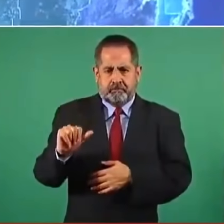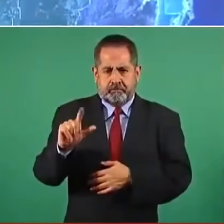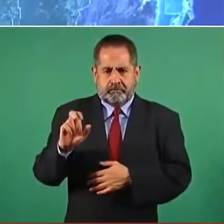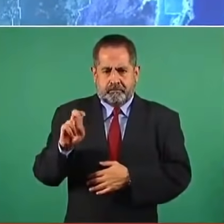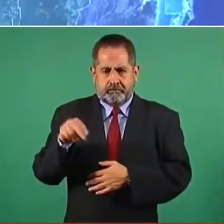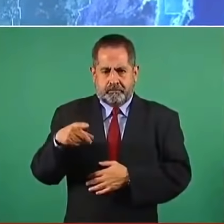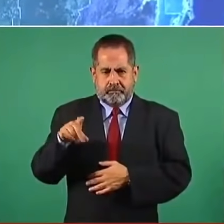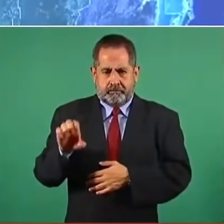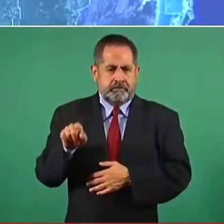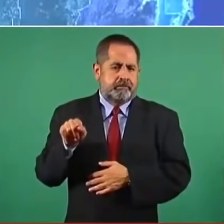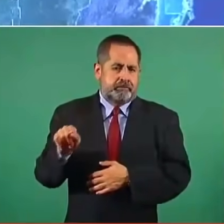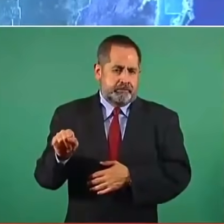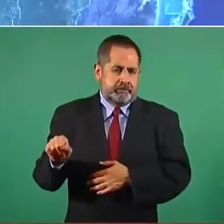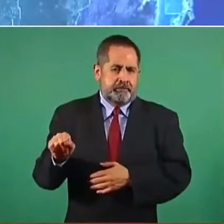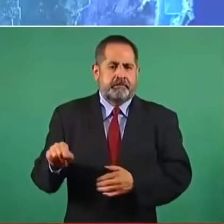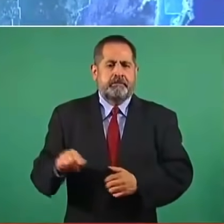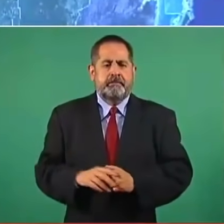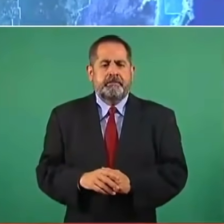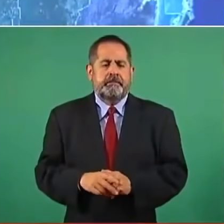Esto es